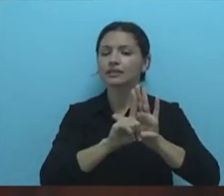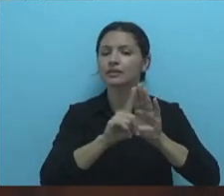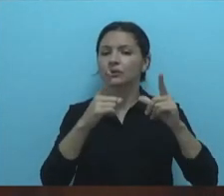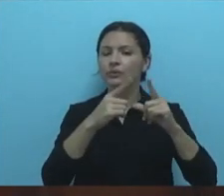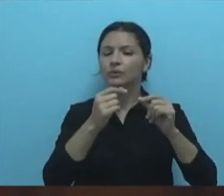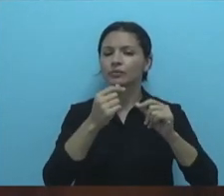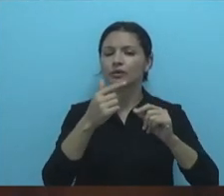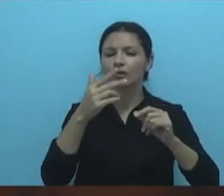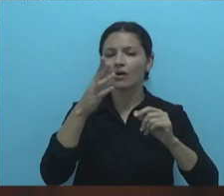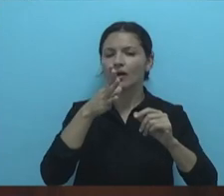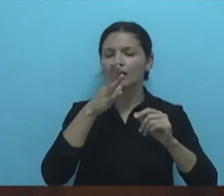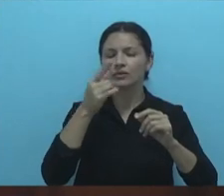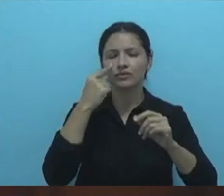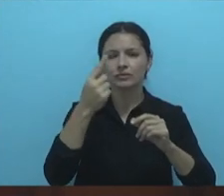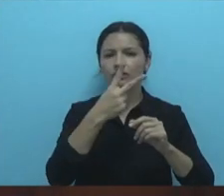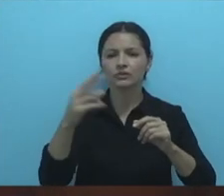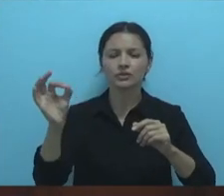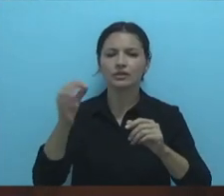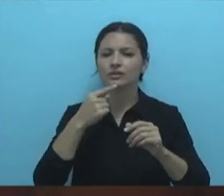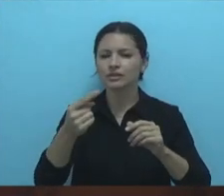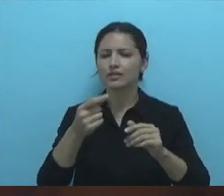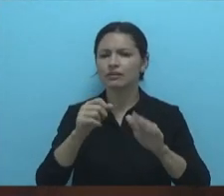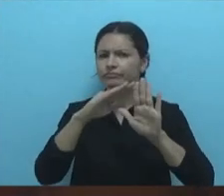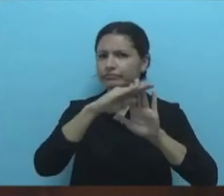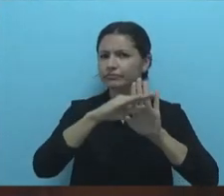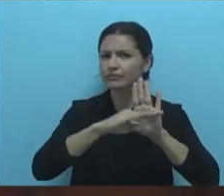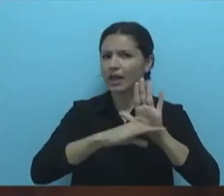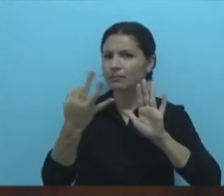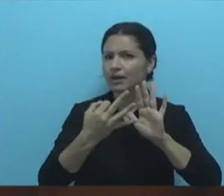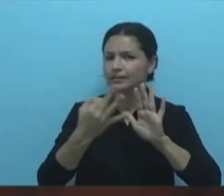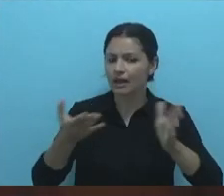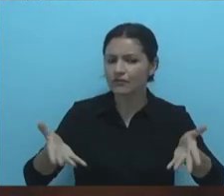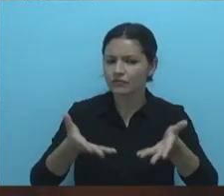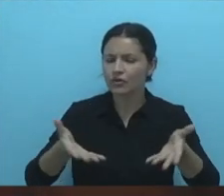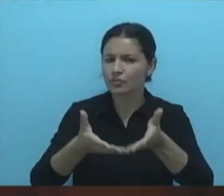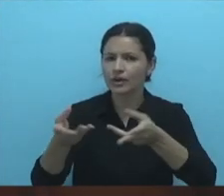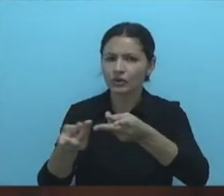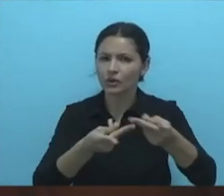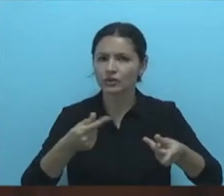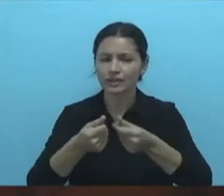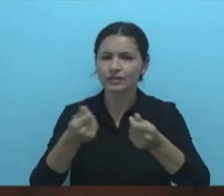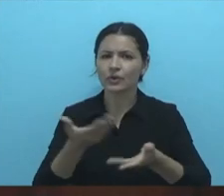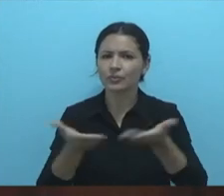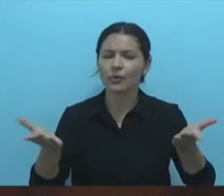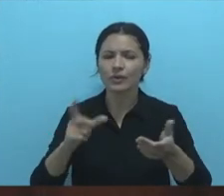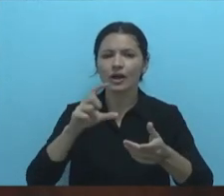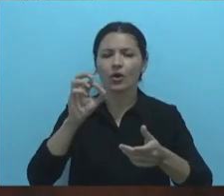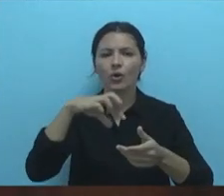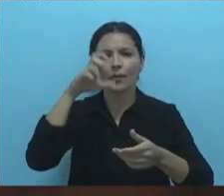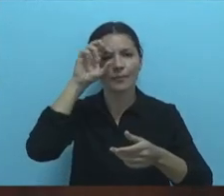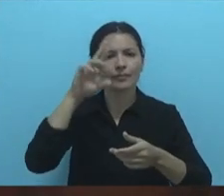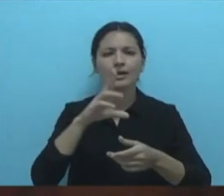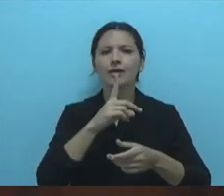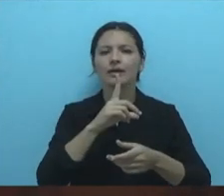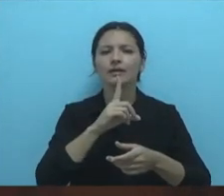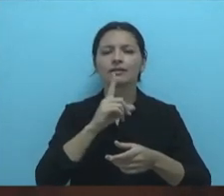número 14.200 por el cual se propicia un régimen especial de fomento para la contratación pública de cooperativas que según